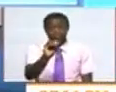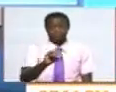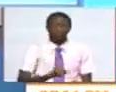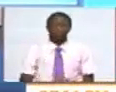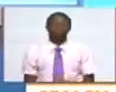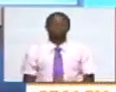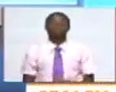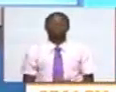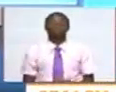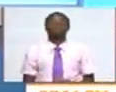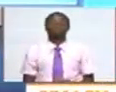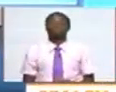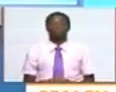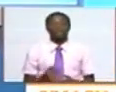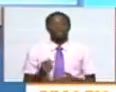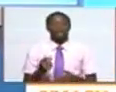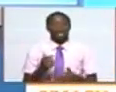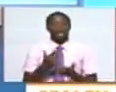Cuando se le da armas,